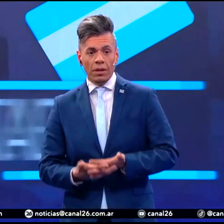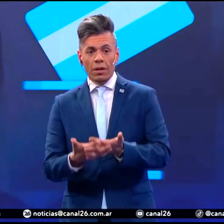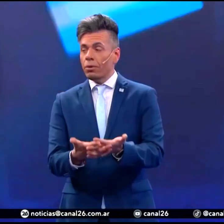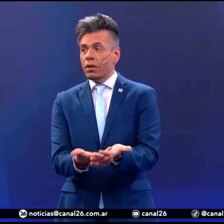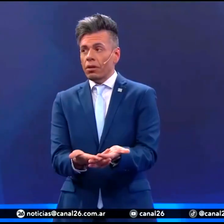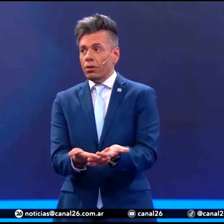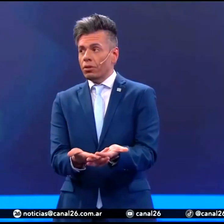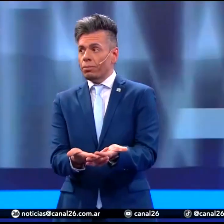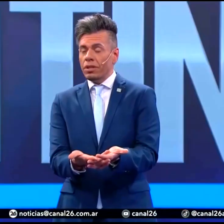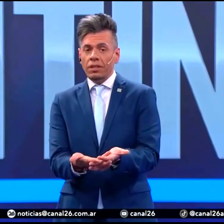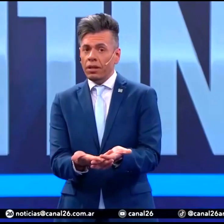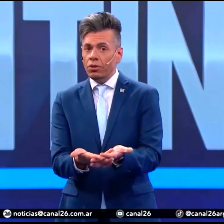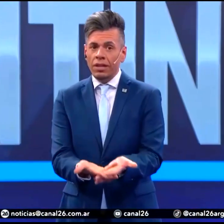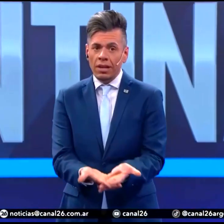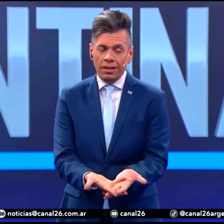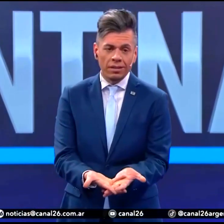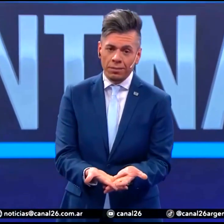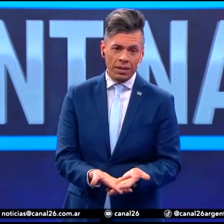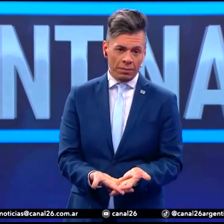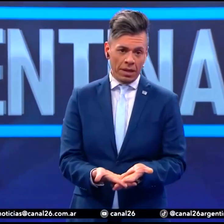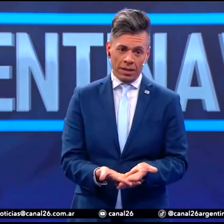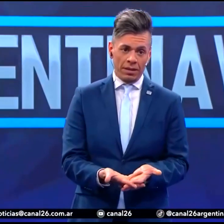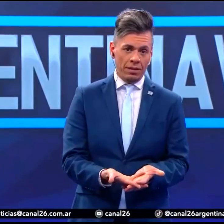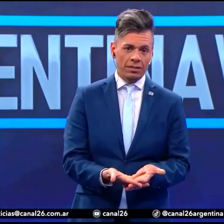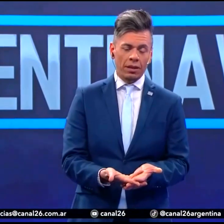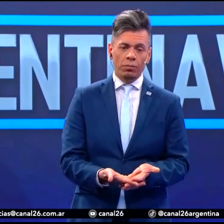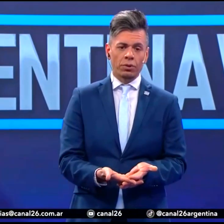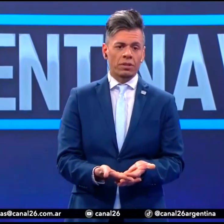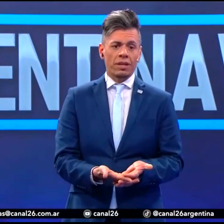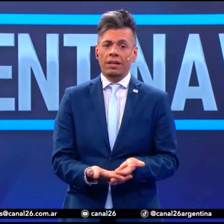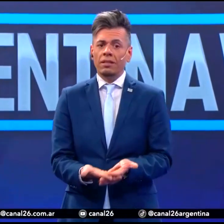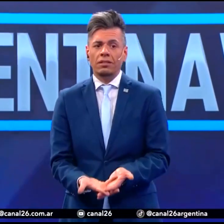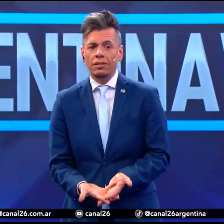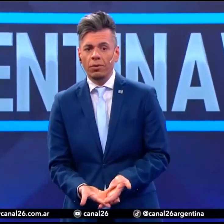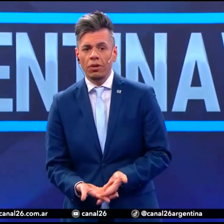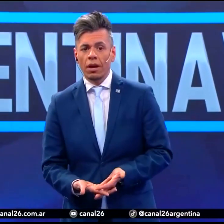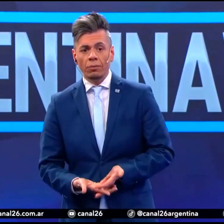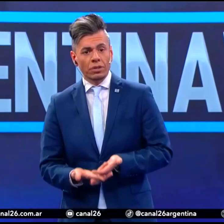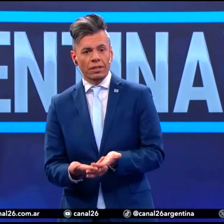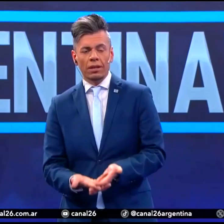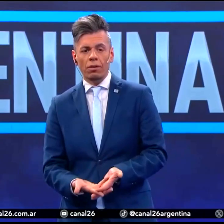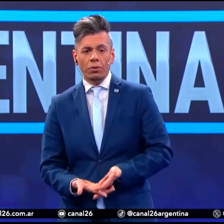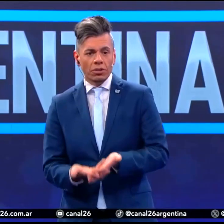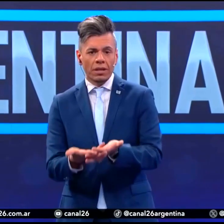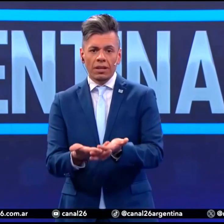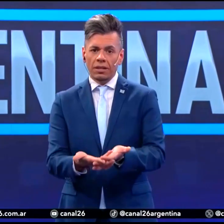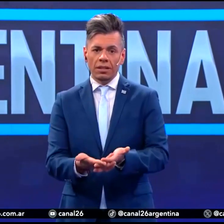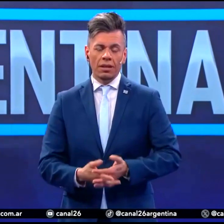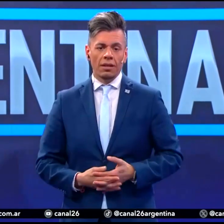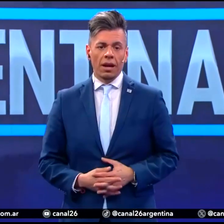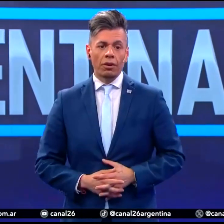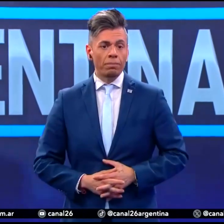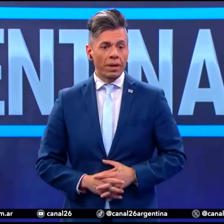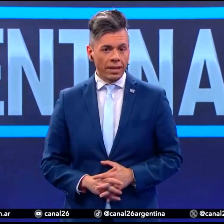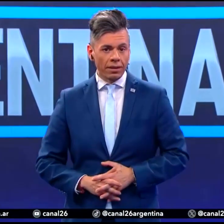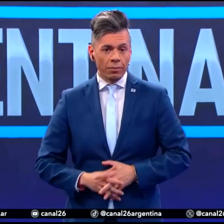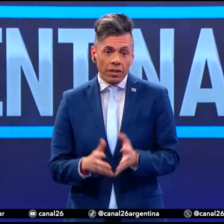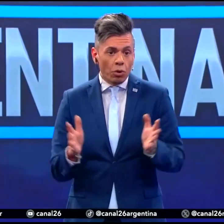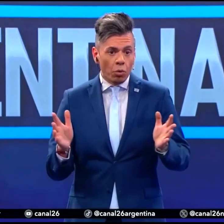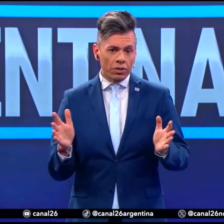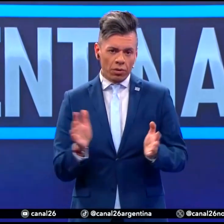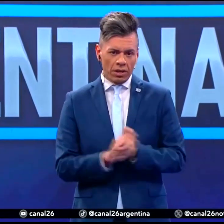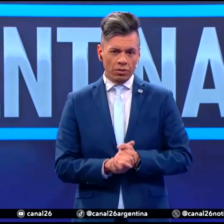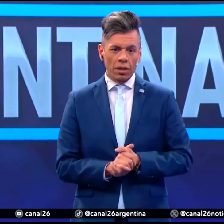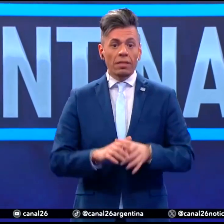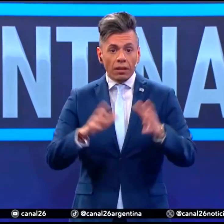de vivir, porque lo que no se puede decir es que no tiene legitimidad Milei, ¿eh? Ha sacado un porcentaje altísimo, hay mucha gente que lo apoya, así que acompañar